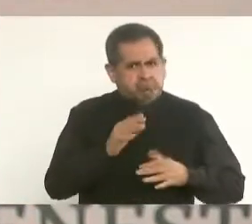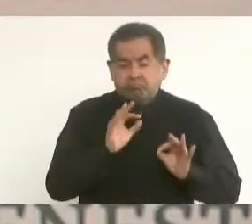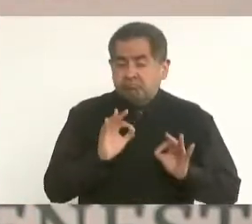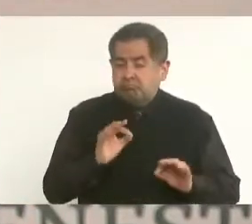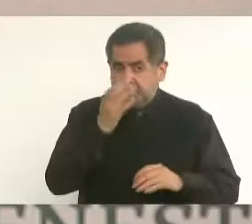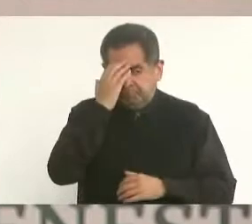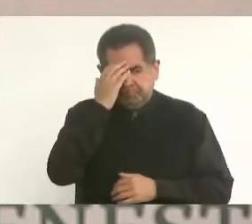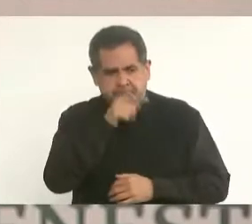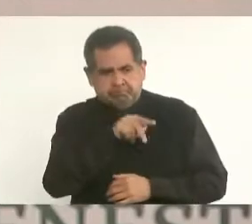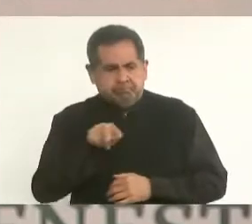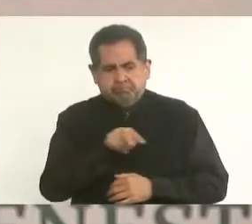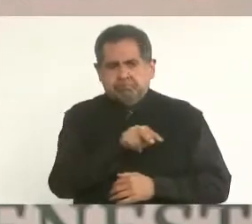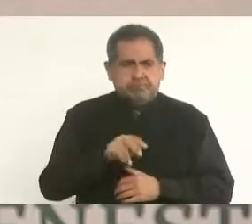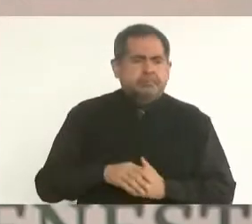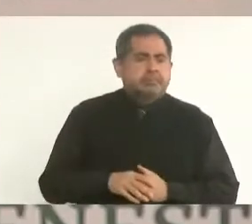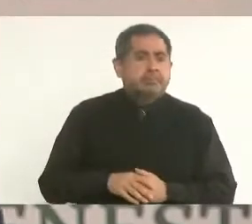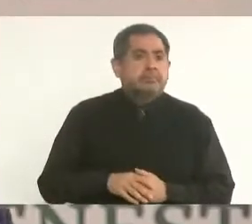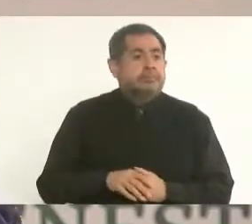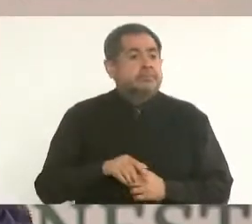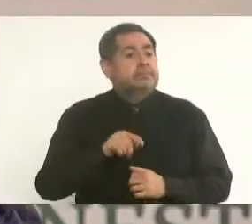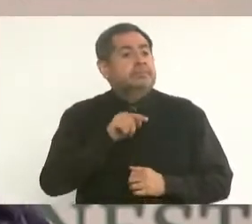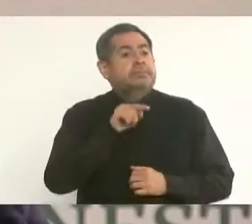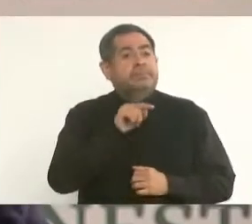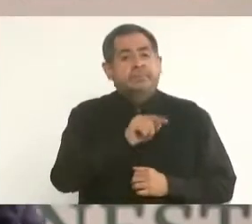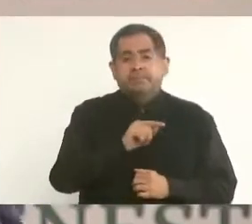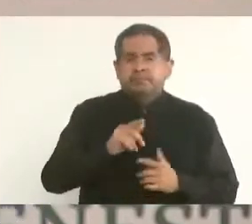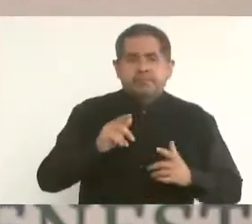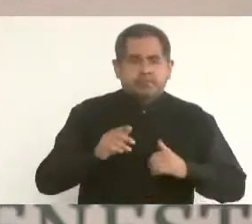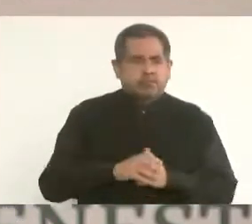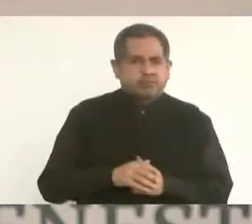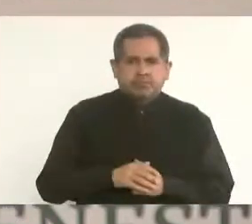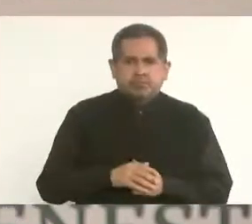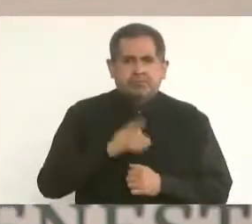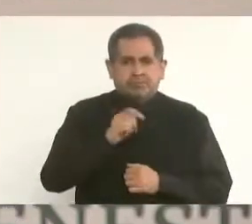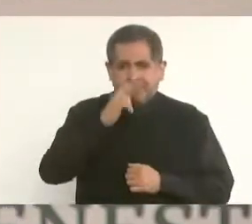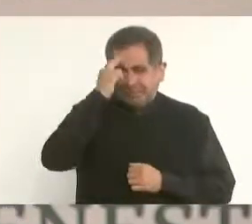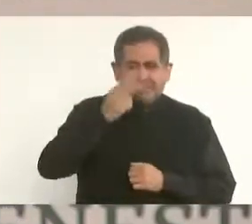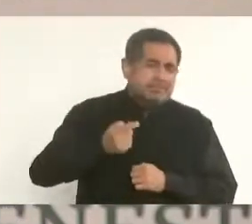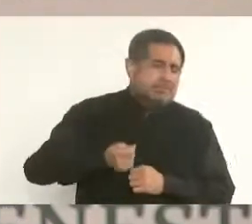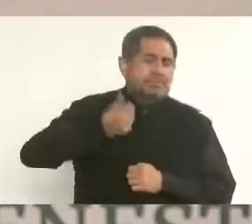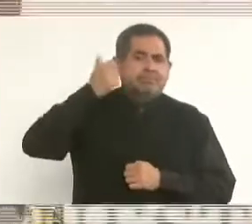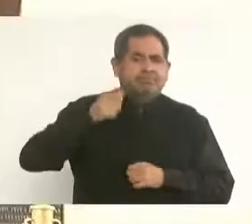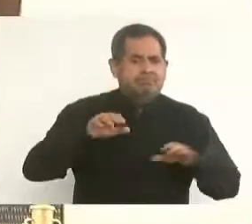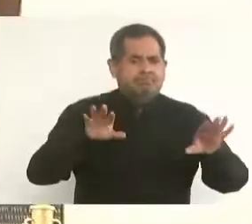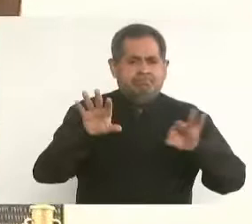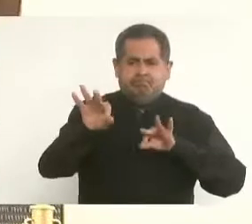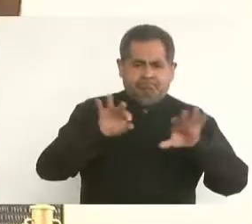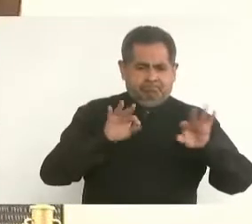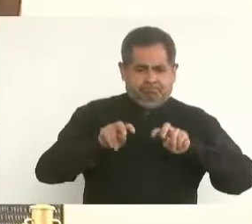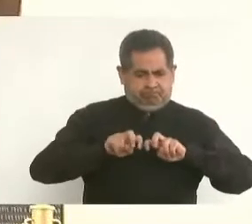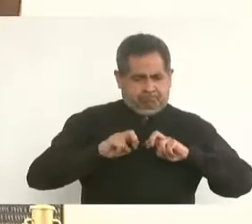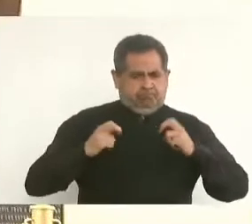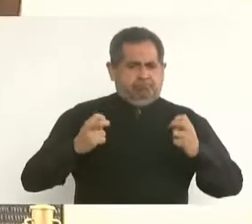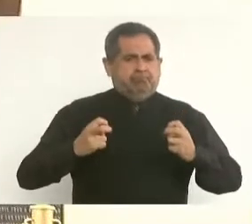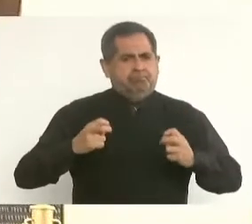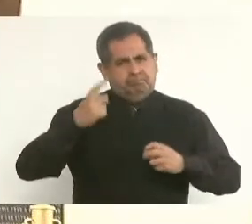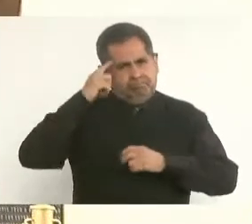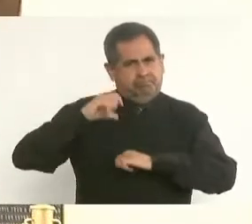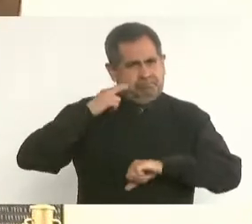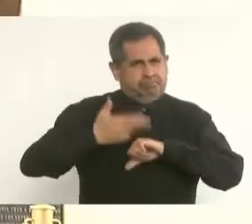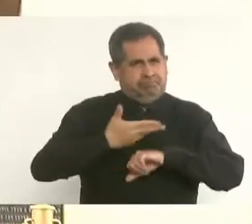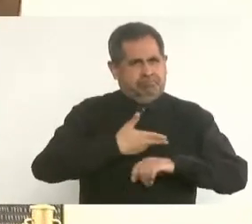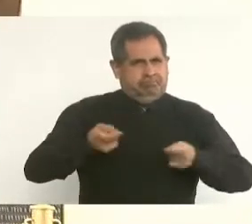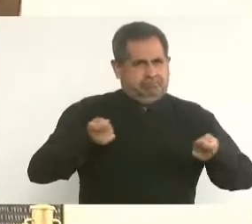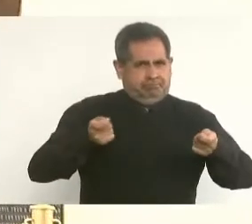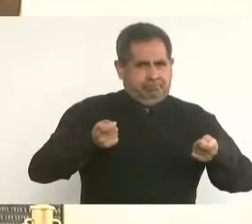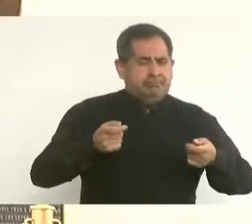Cuando se integró el primer gabinete, después